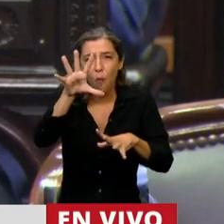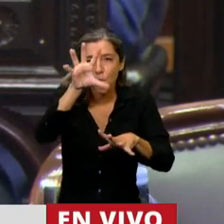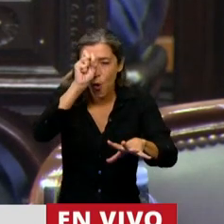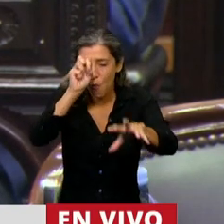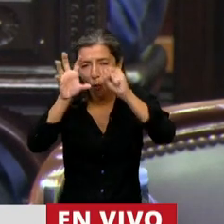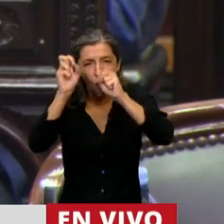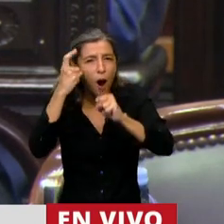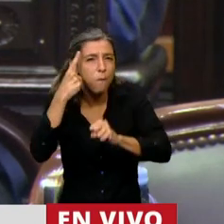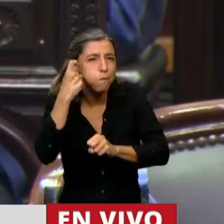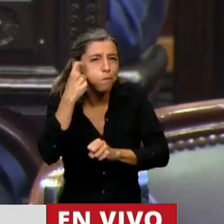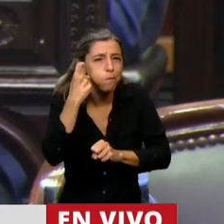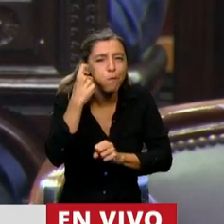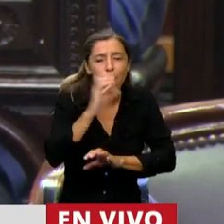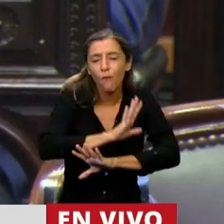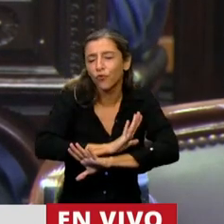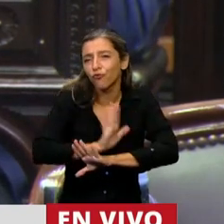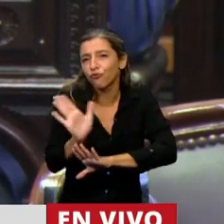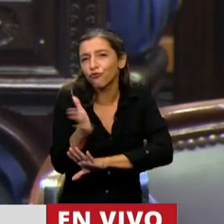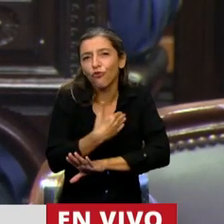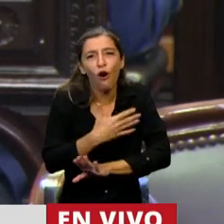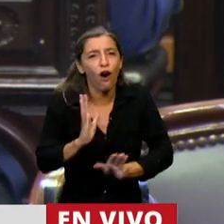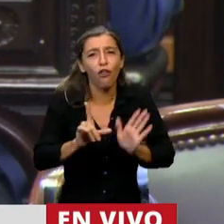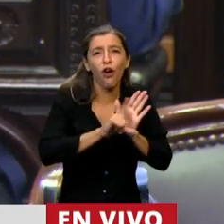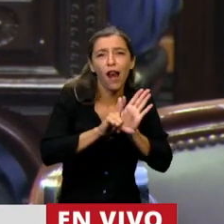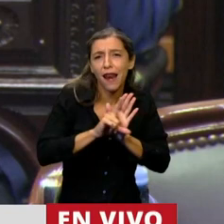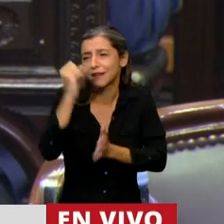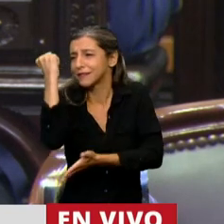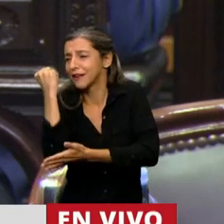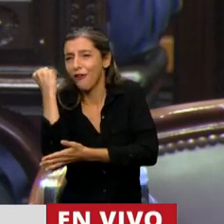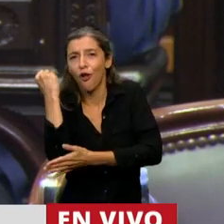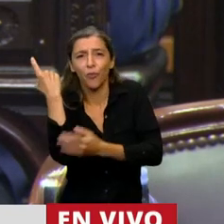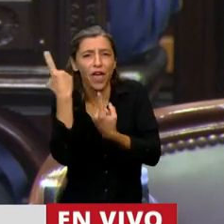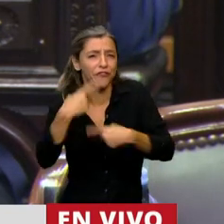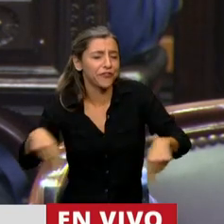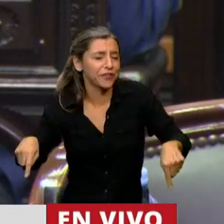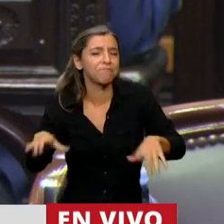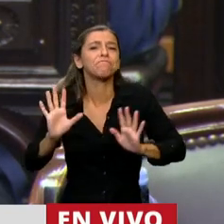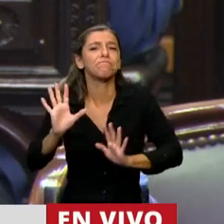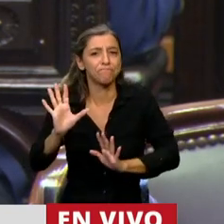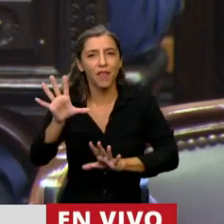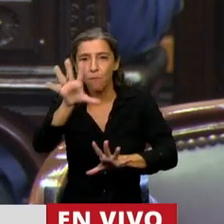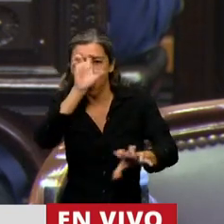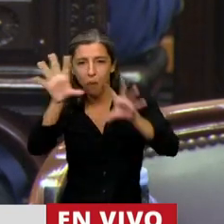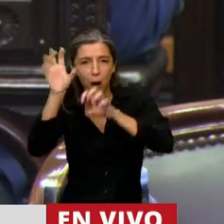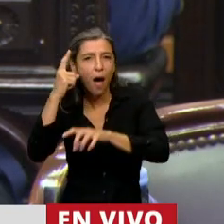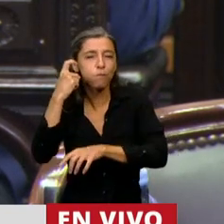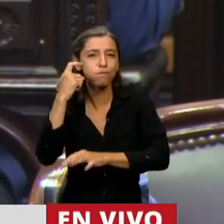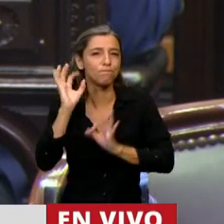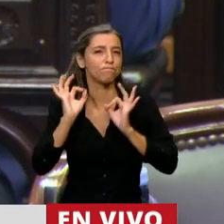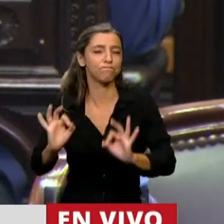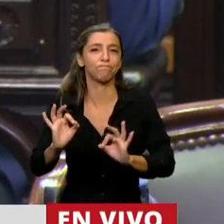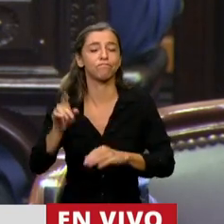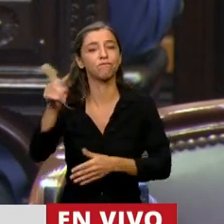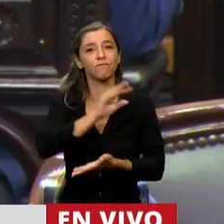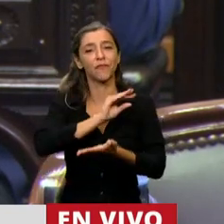hasta de leyes, no solo de economía. Fue diputado nacional entre el 83 y